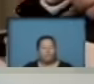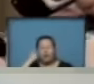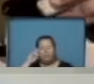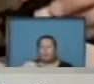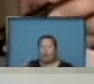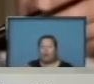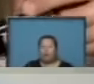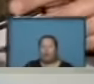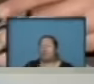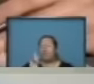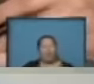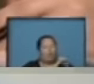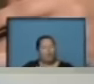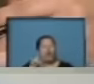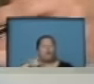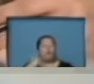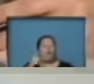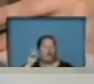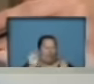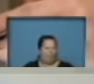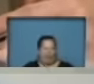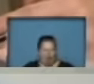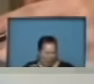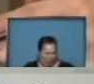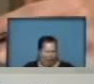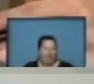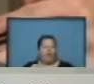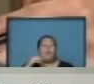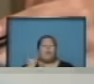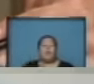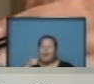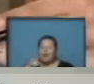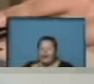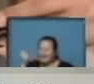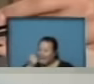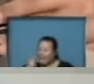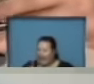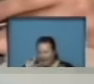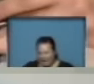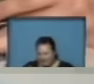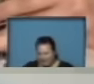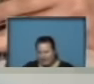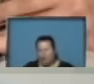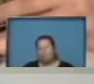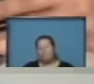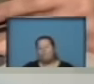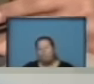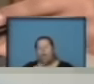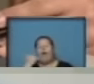octubre. No, a las elecciones se llega porque no van a pararla a nadie. Lo que hay intención de hacer eso, de instalar